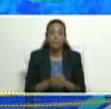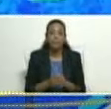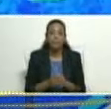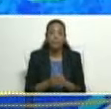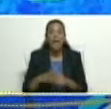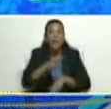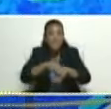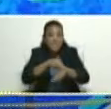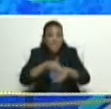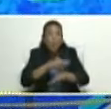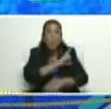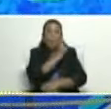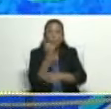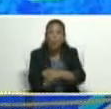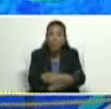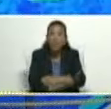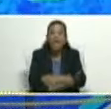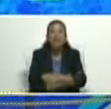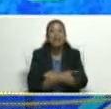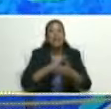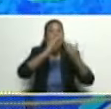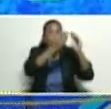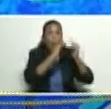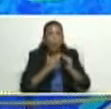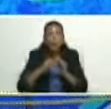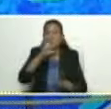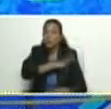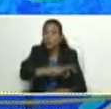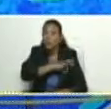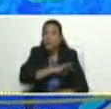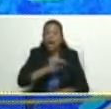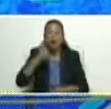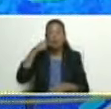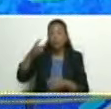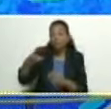El Ministerio del Poder Popular para Comunas y Movimientos Sociales, GUI.